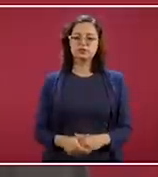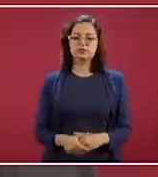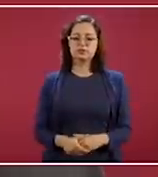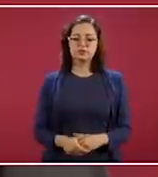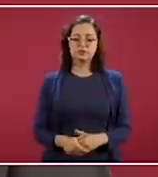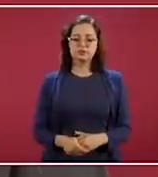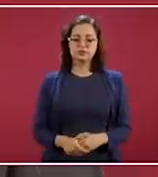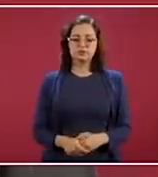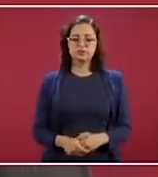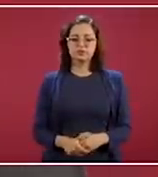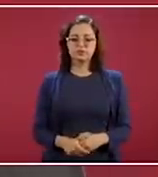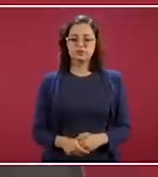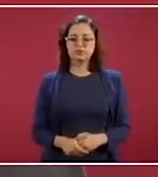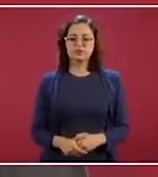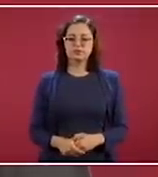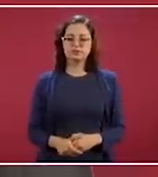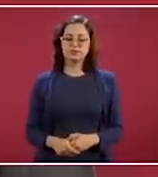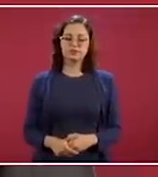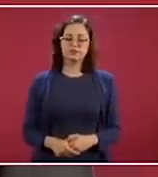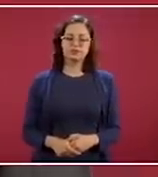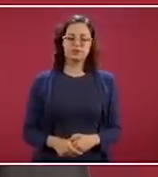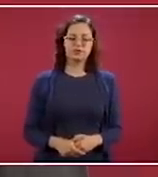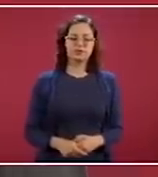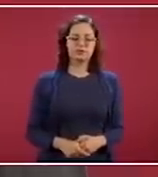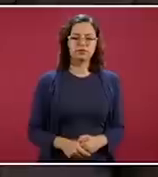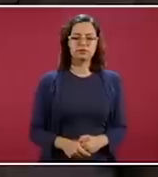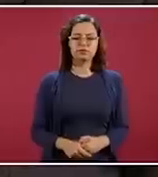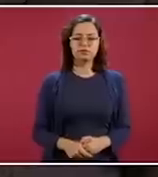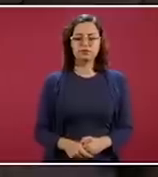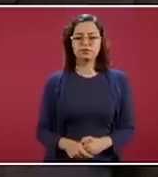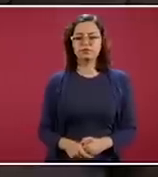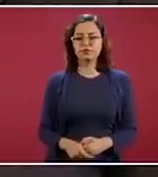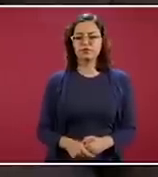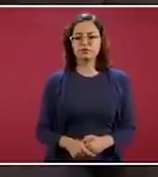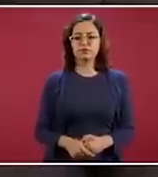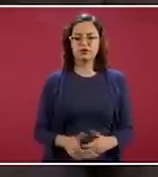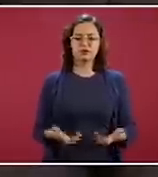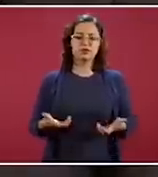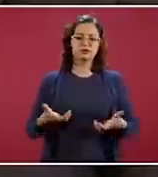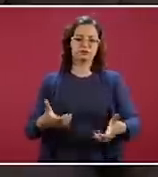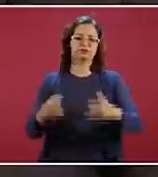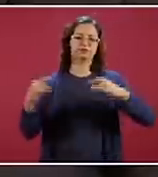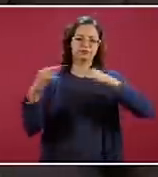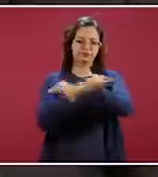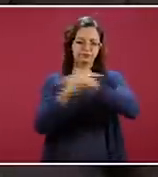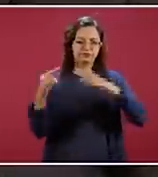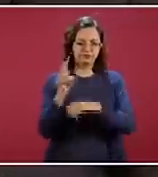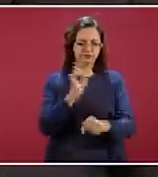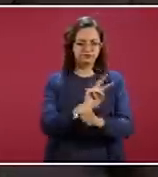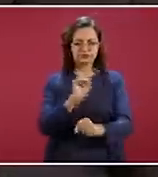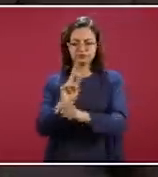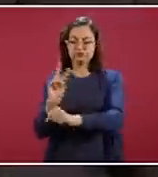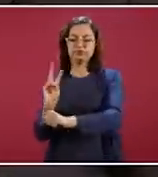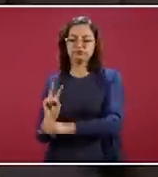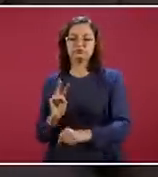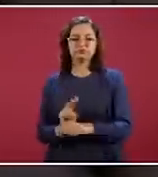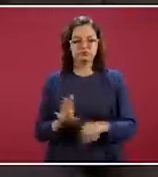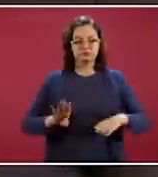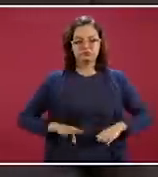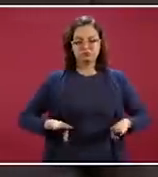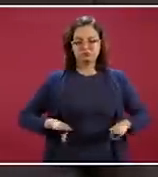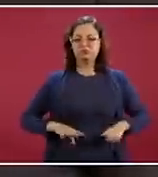la que se encarga de el cuidado en las carreteras. Me